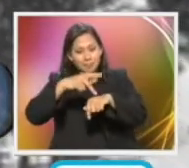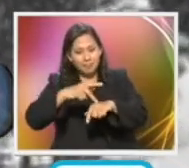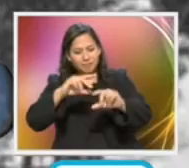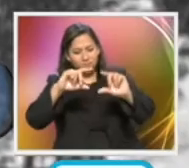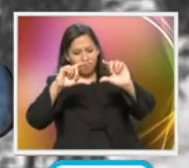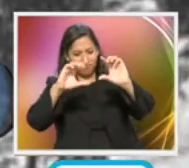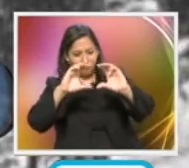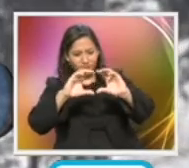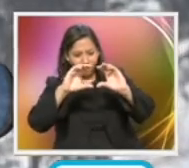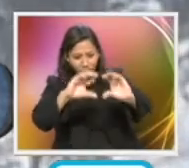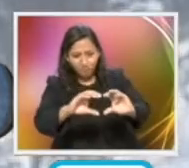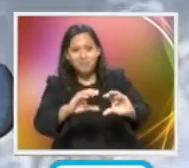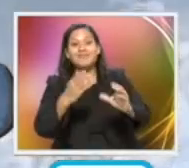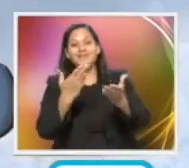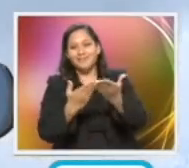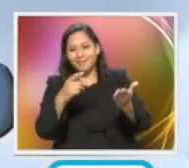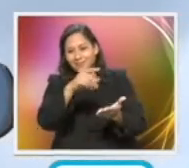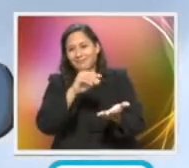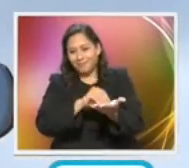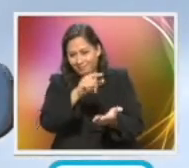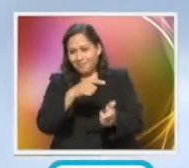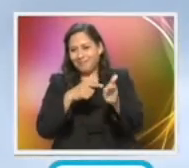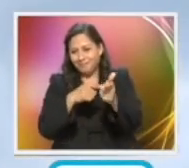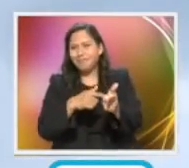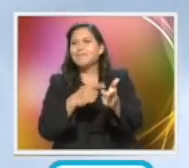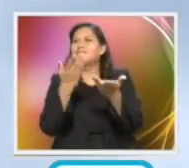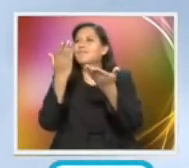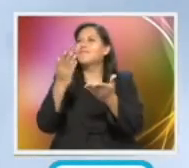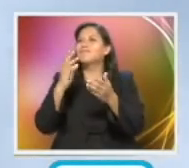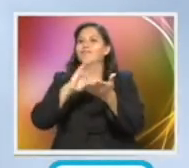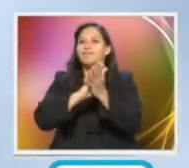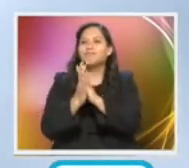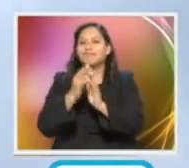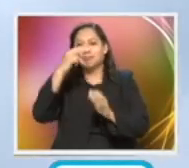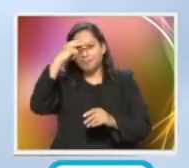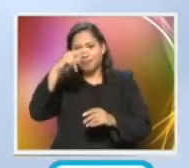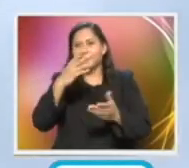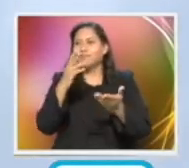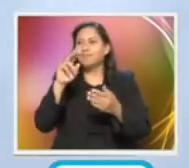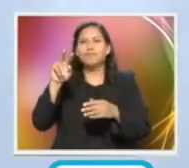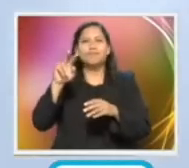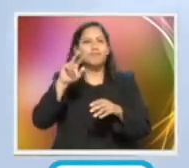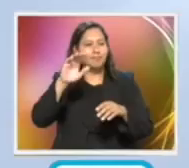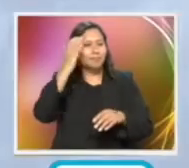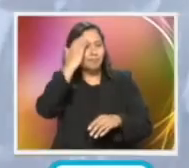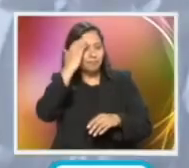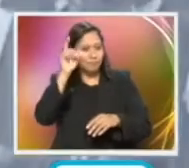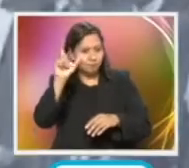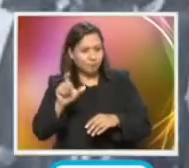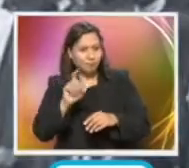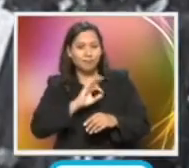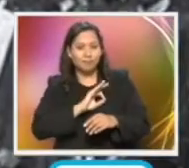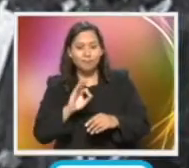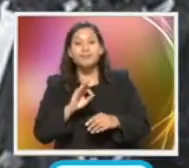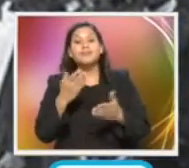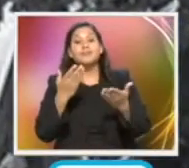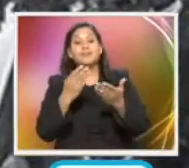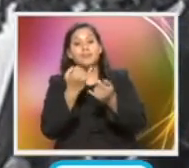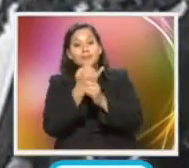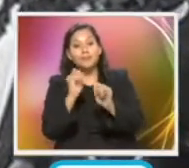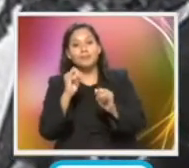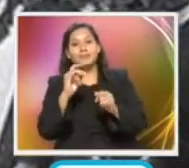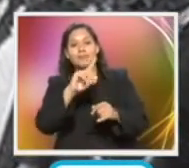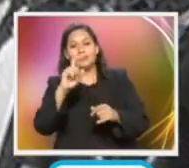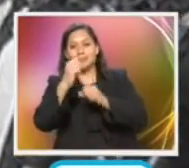un monumento que hasta el día de hoy es uno de los símbolos más representativos de la ciudad. Finalmente, fue inaugurada en el centenario